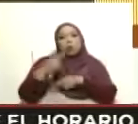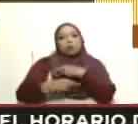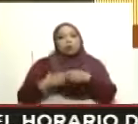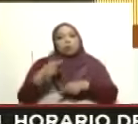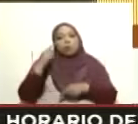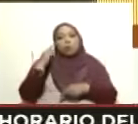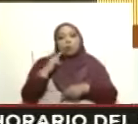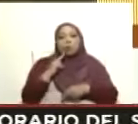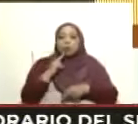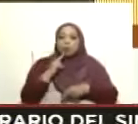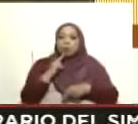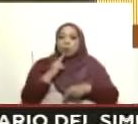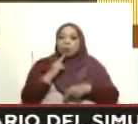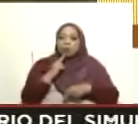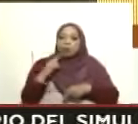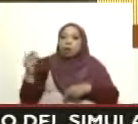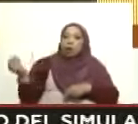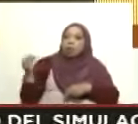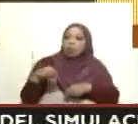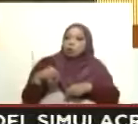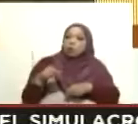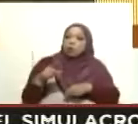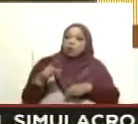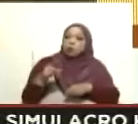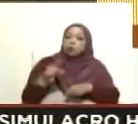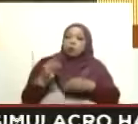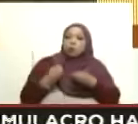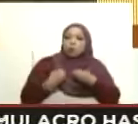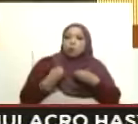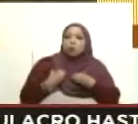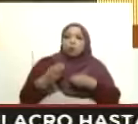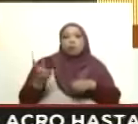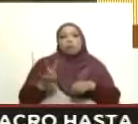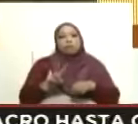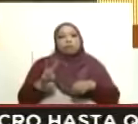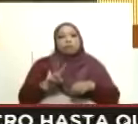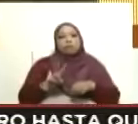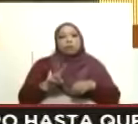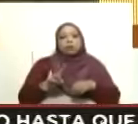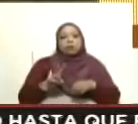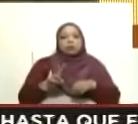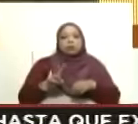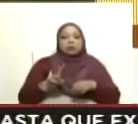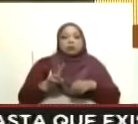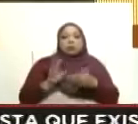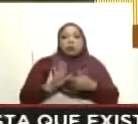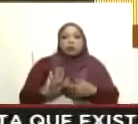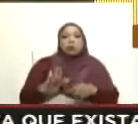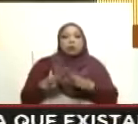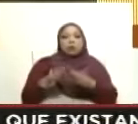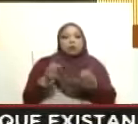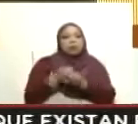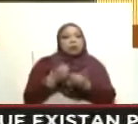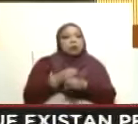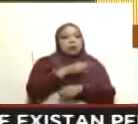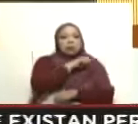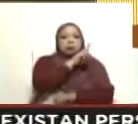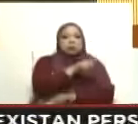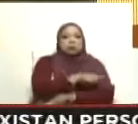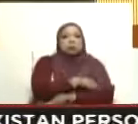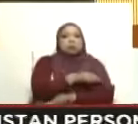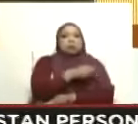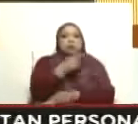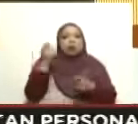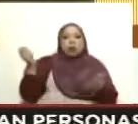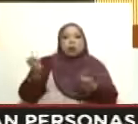hay que decirlo además de las fuerzas vivas del país por así llamarlas se demostró la inmensa fuerza de